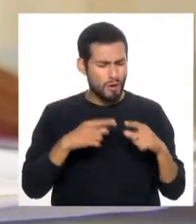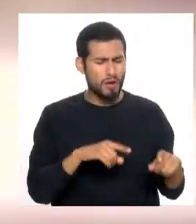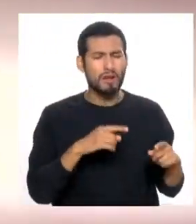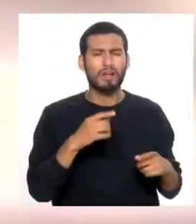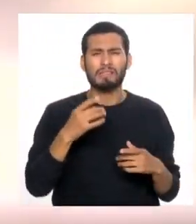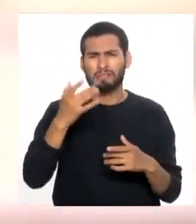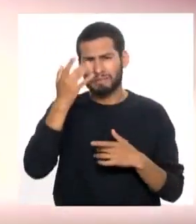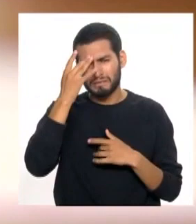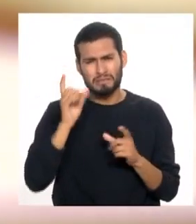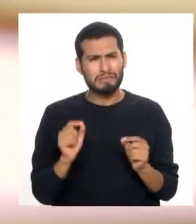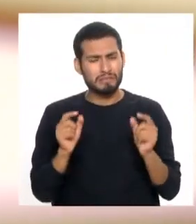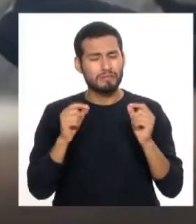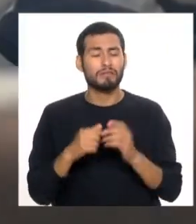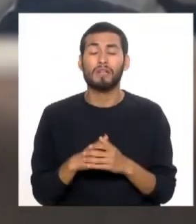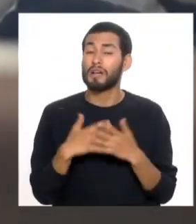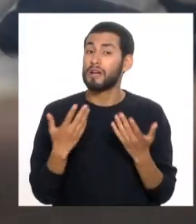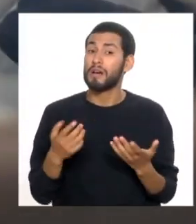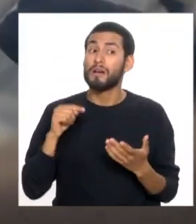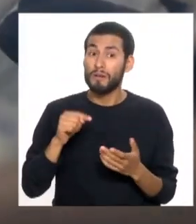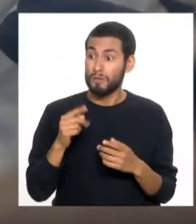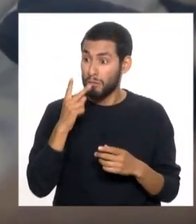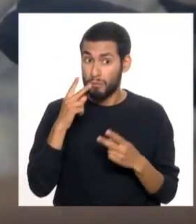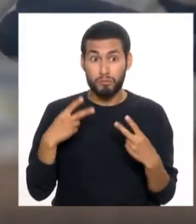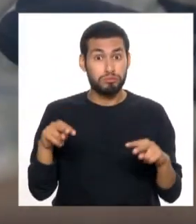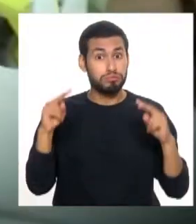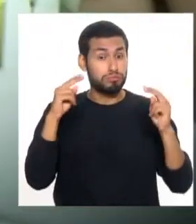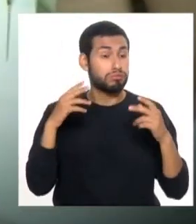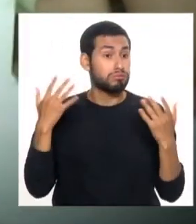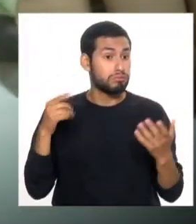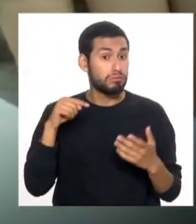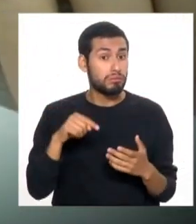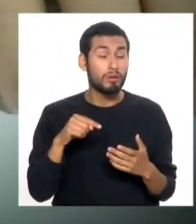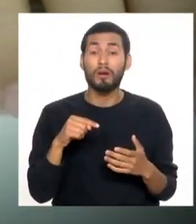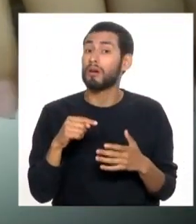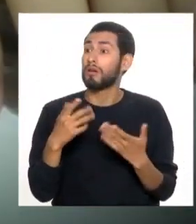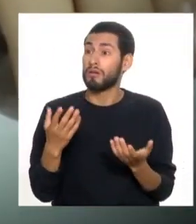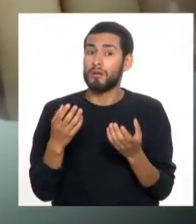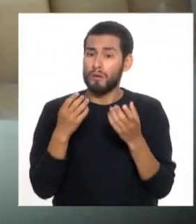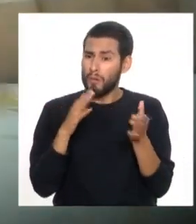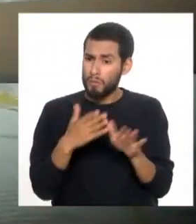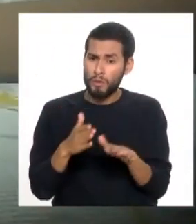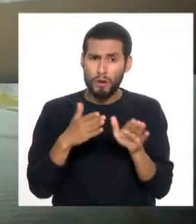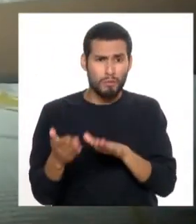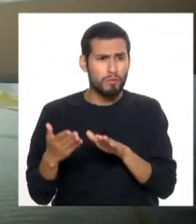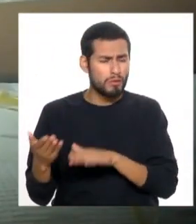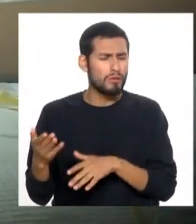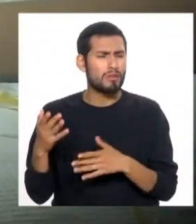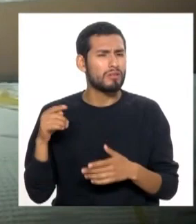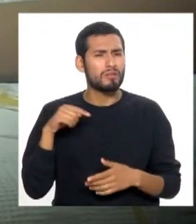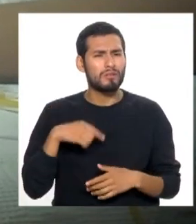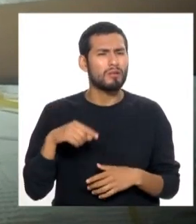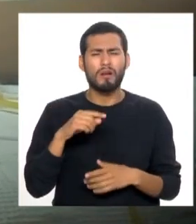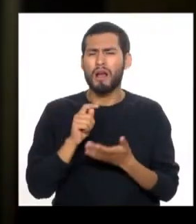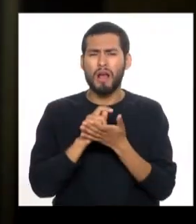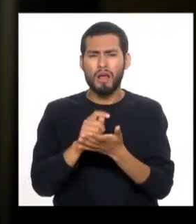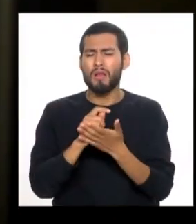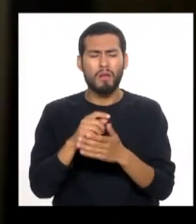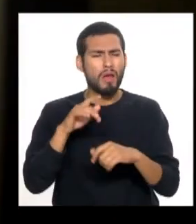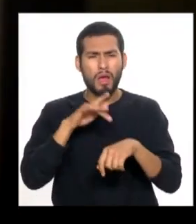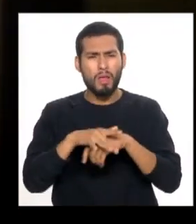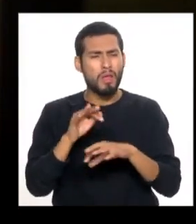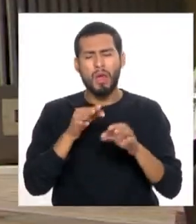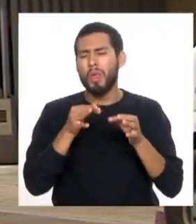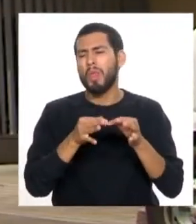Ante estas alarmantes cifras, y siendo una de las principales causas de fallecimiento el no recibir tratamiento